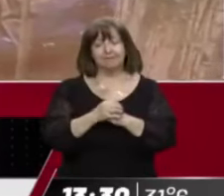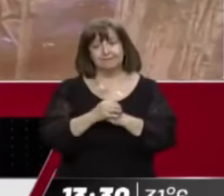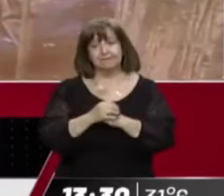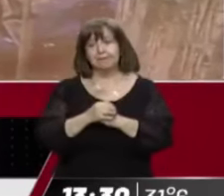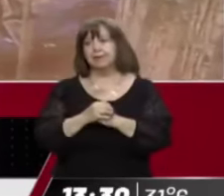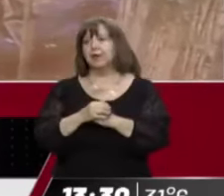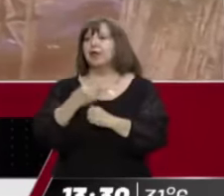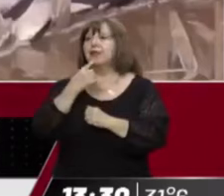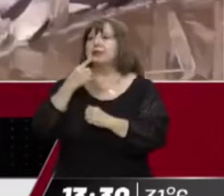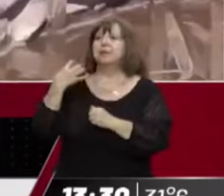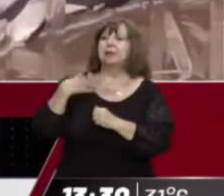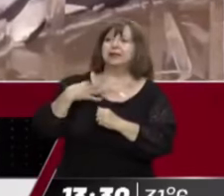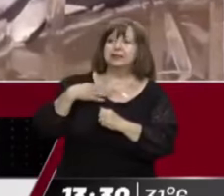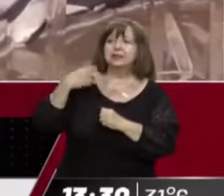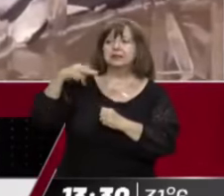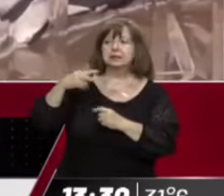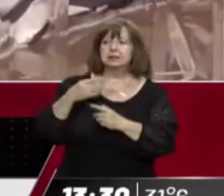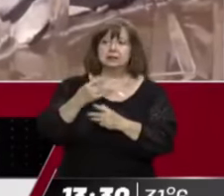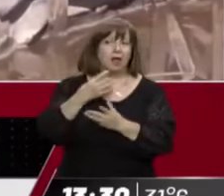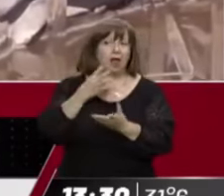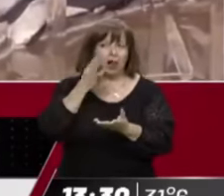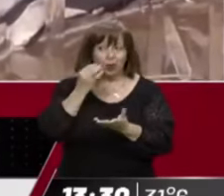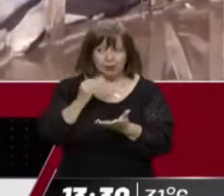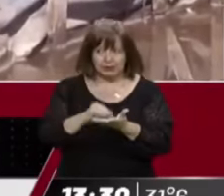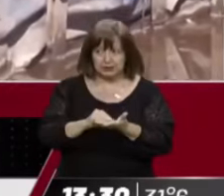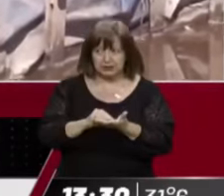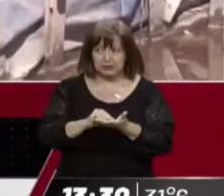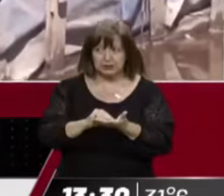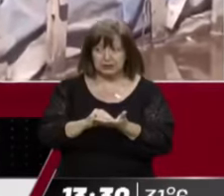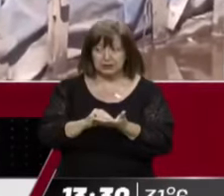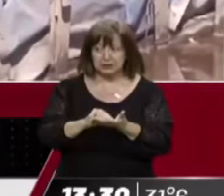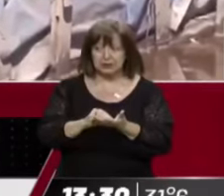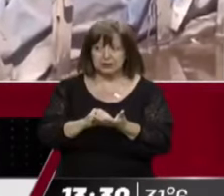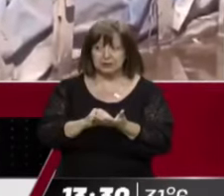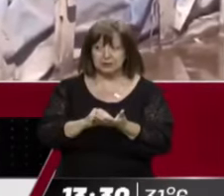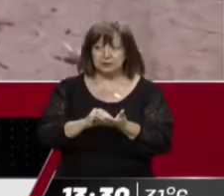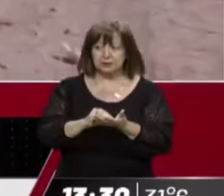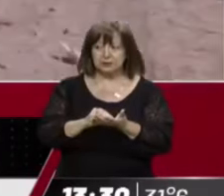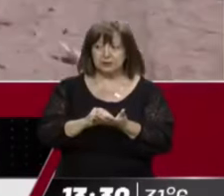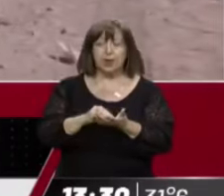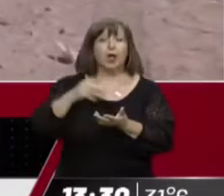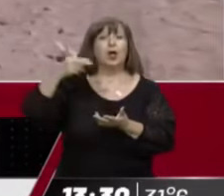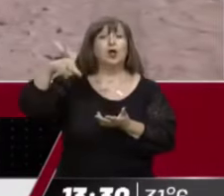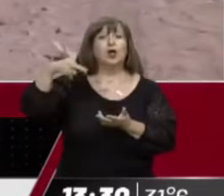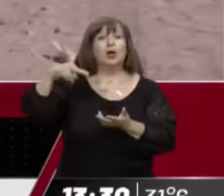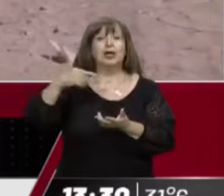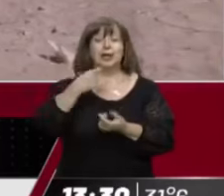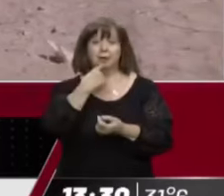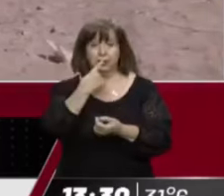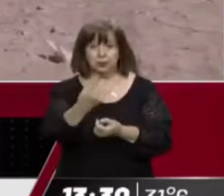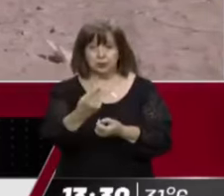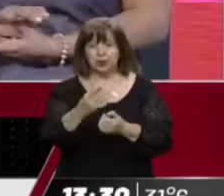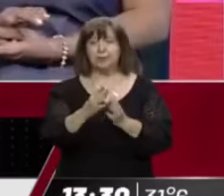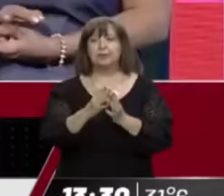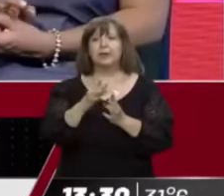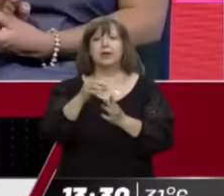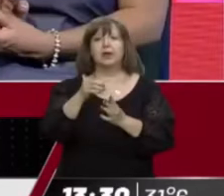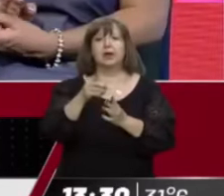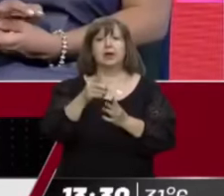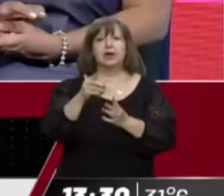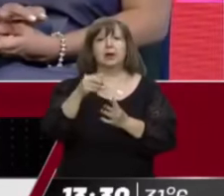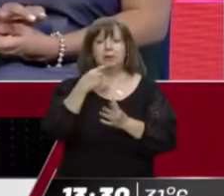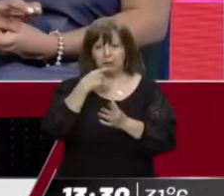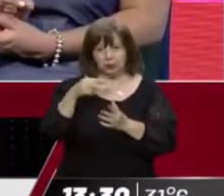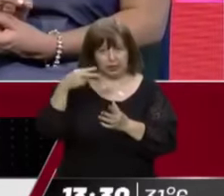tienen alguna pregunta más para hacerle a Eduardo No si si temen que con estas crecidas que está teniendo el río Hola Eduardo